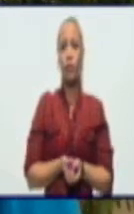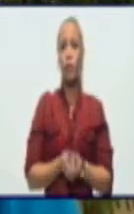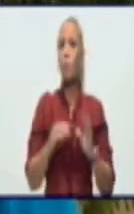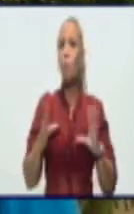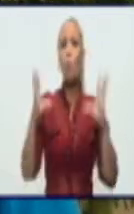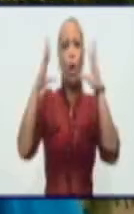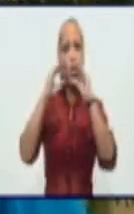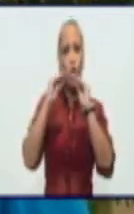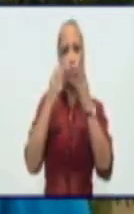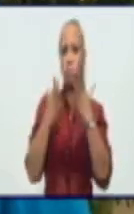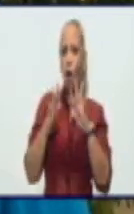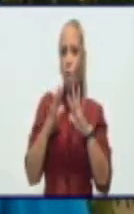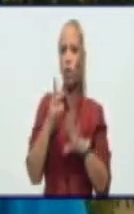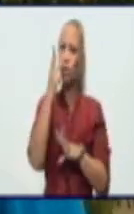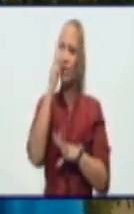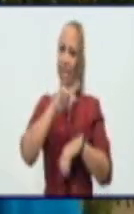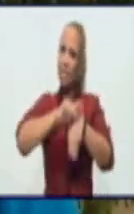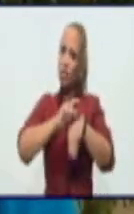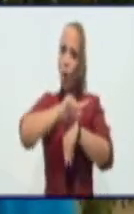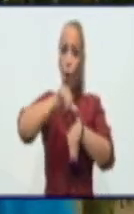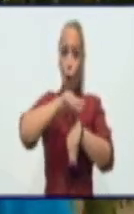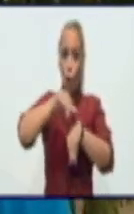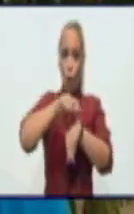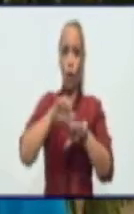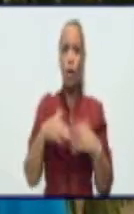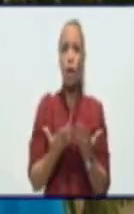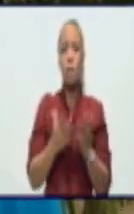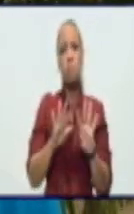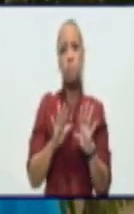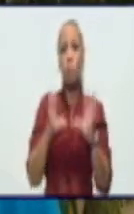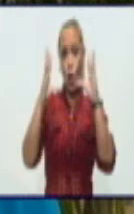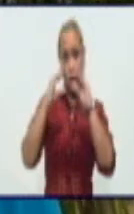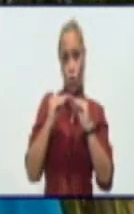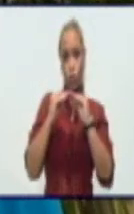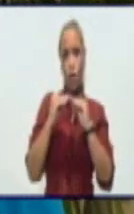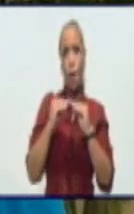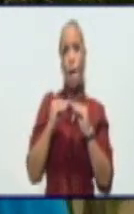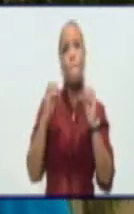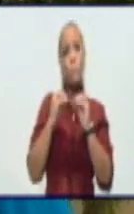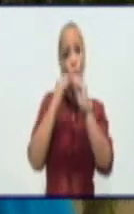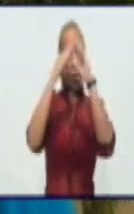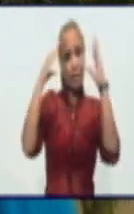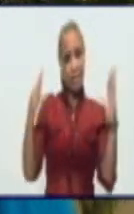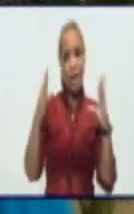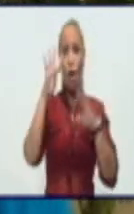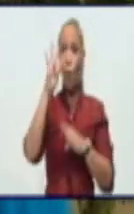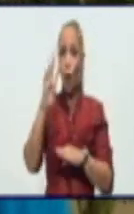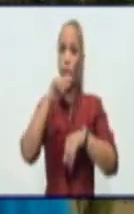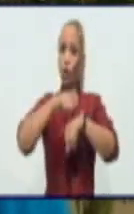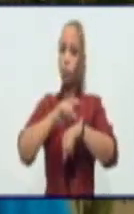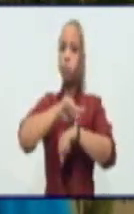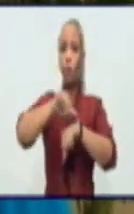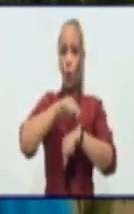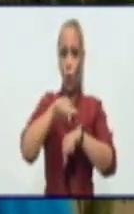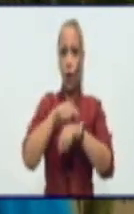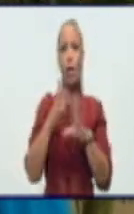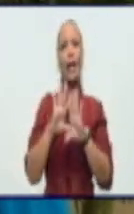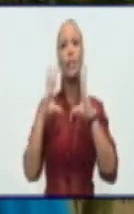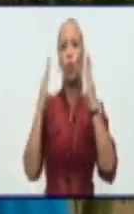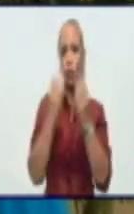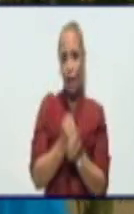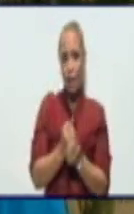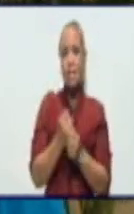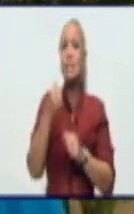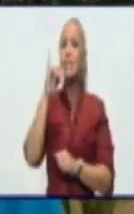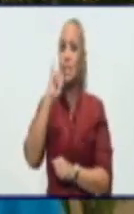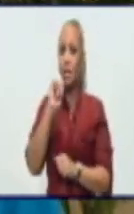afectar 3 horas como máximo, tratar de afectar los circuitos 3 horas como máximo, por el día 4 horas, pero en total 6 horas. Quiere decir que es posible